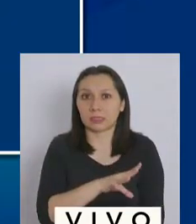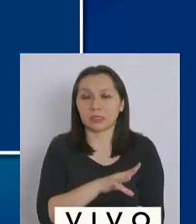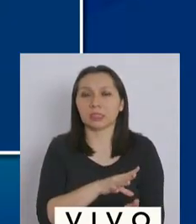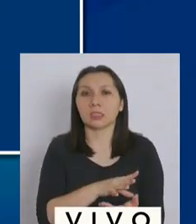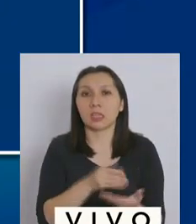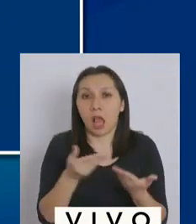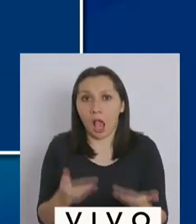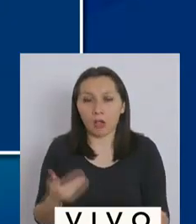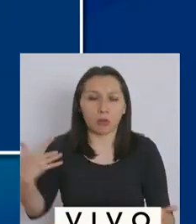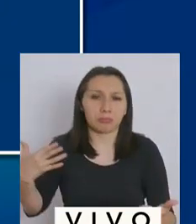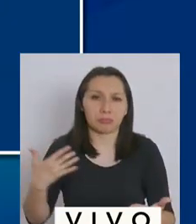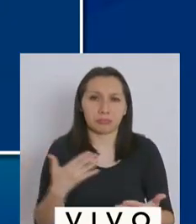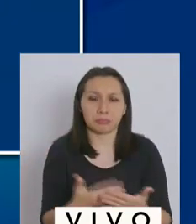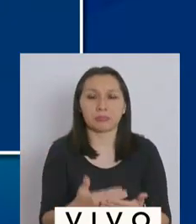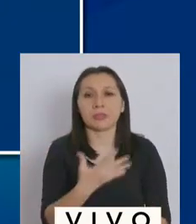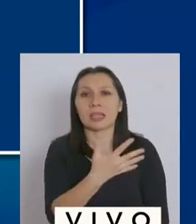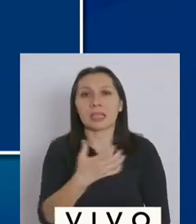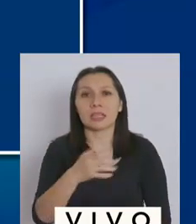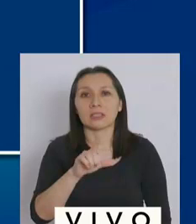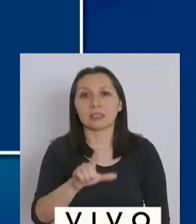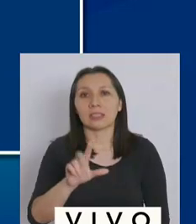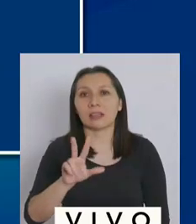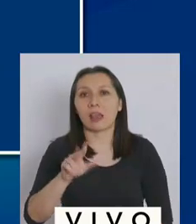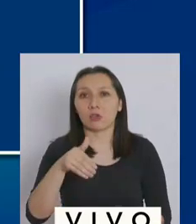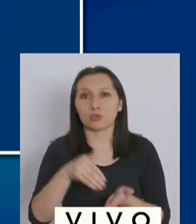alcanza a la fecha los